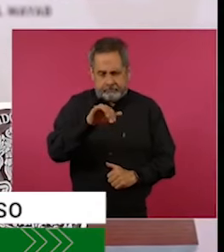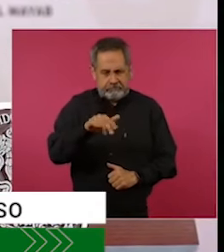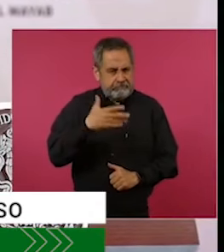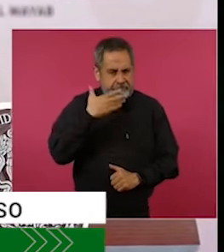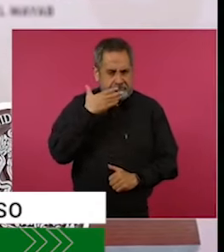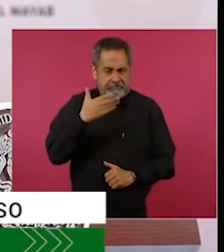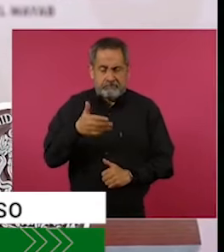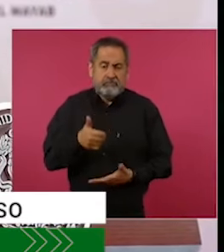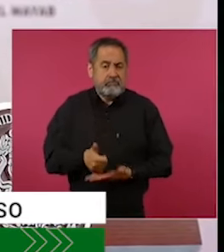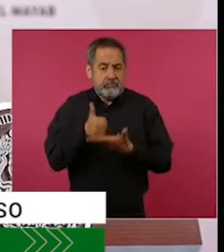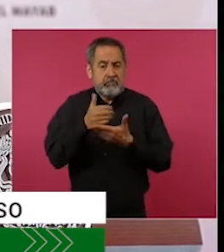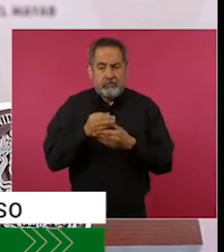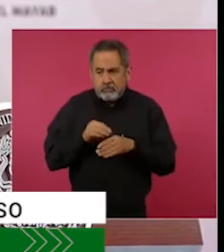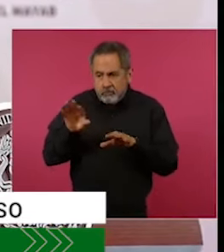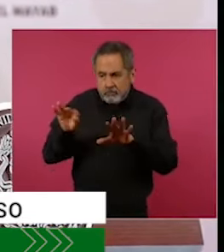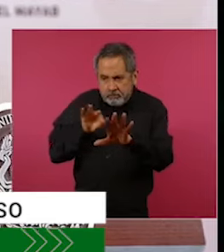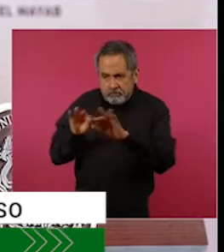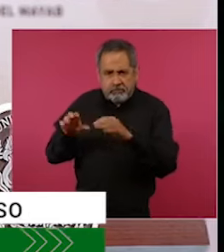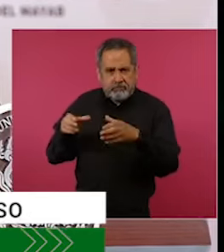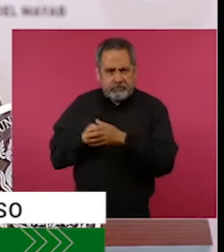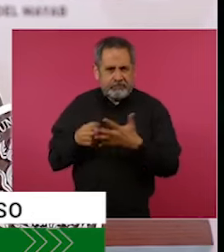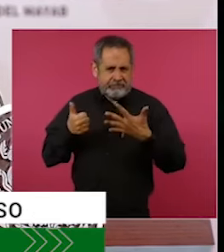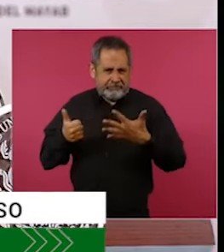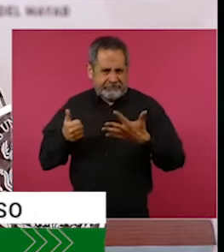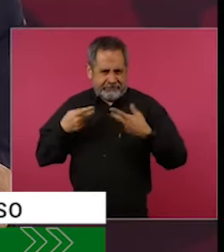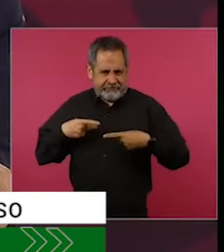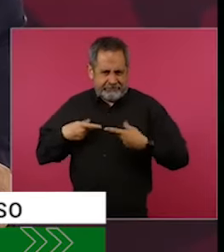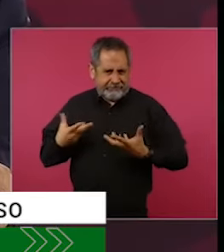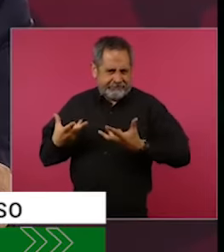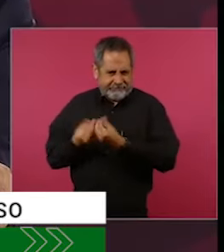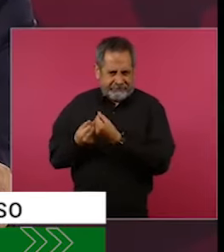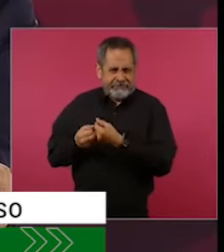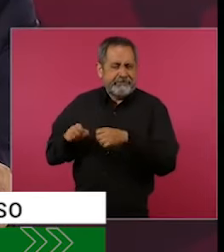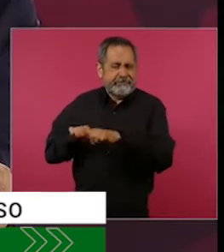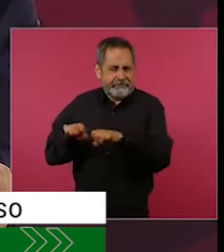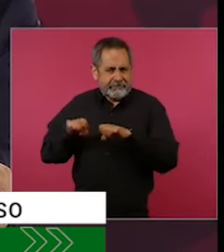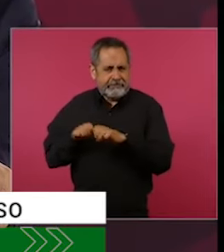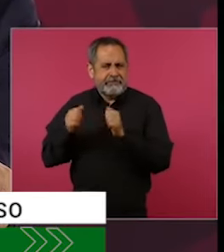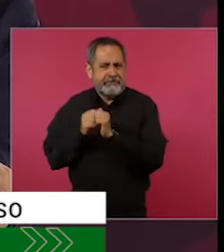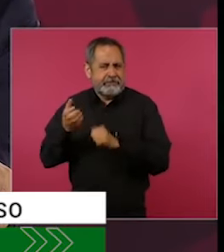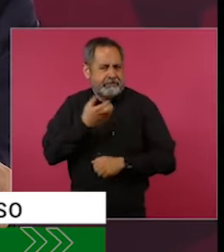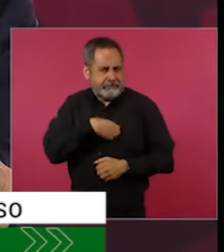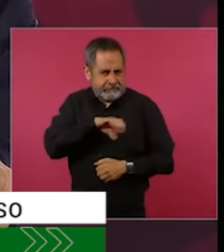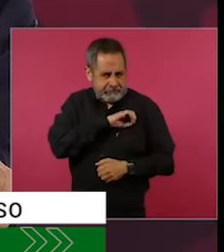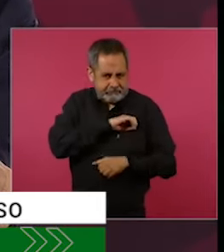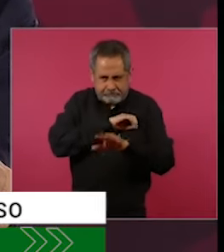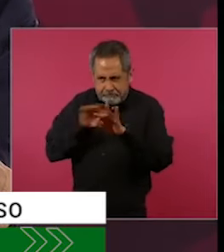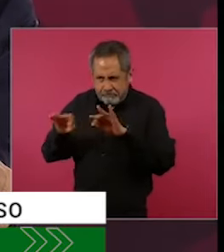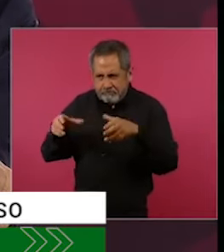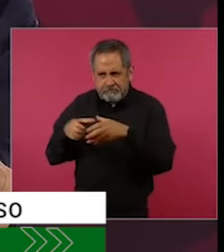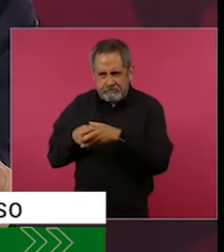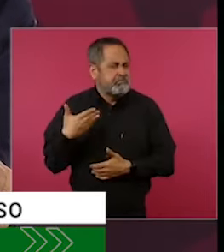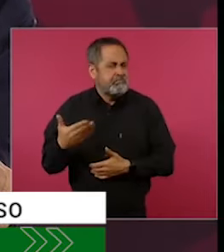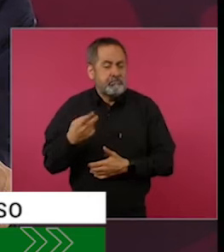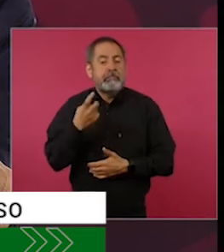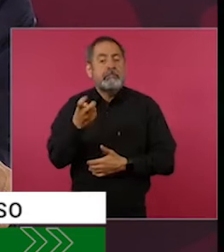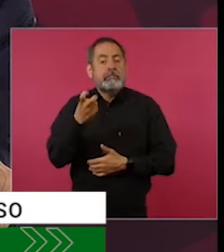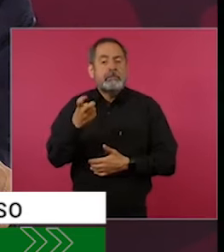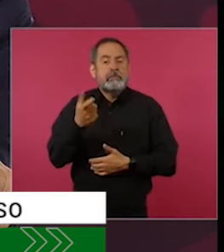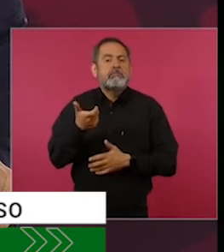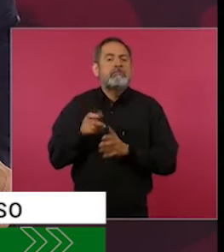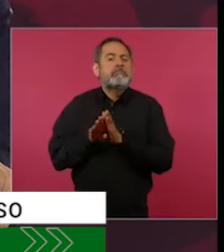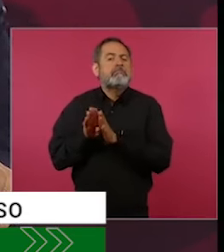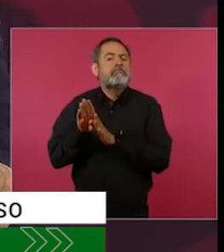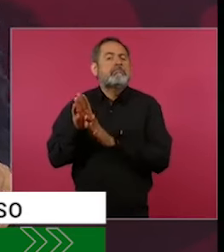nombramiento de estos primeros miembros del gabinete. Creo que desde que se